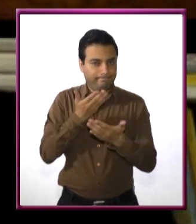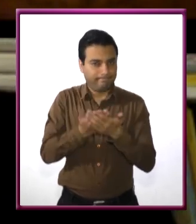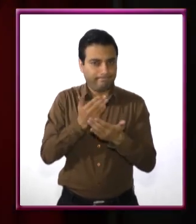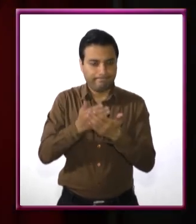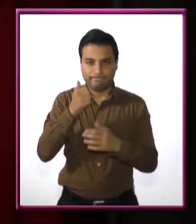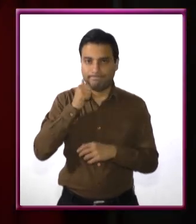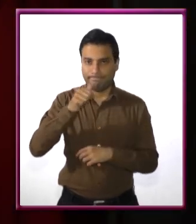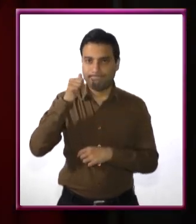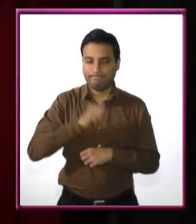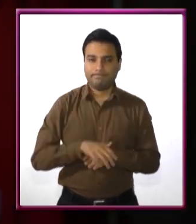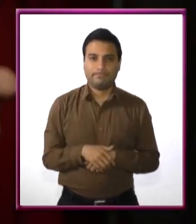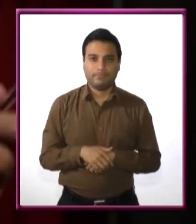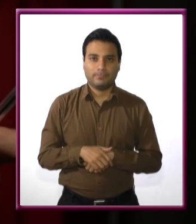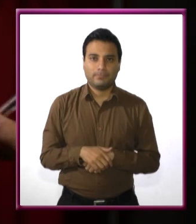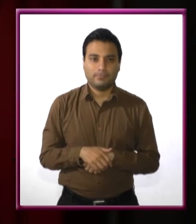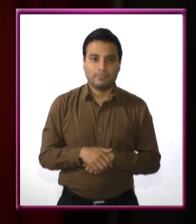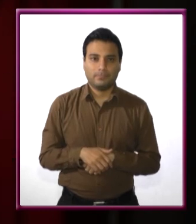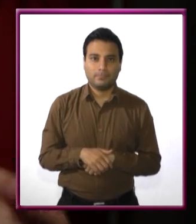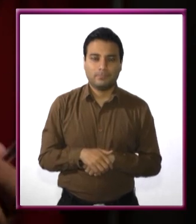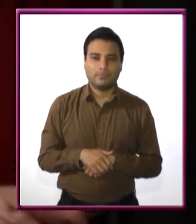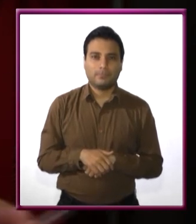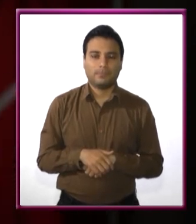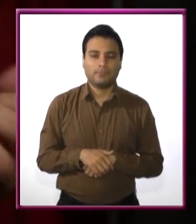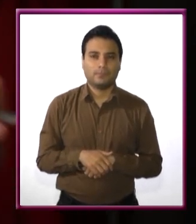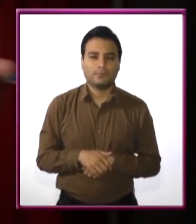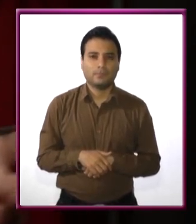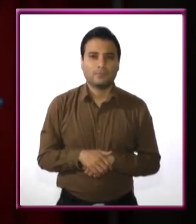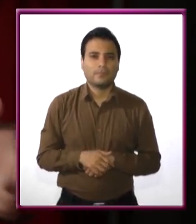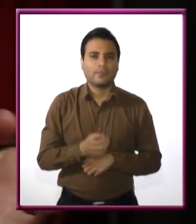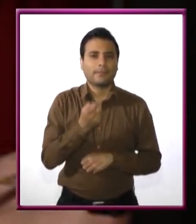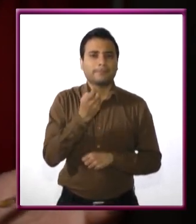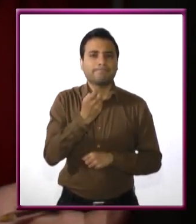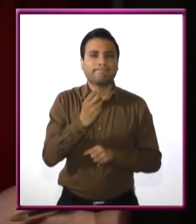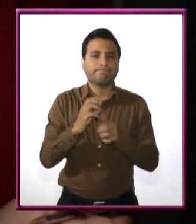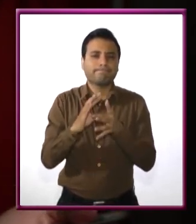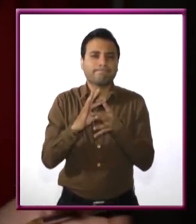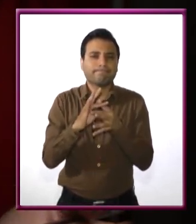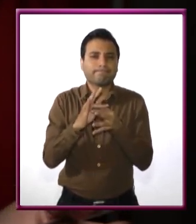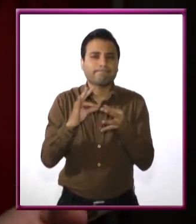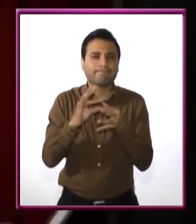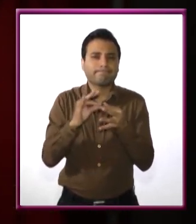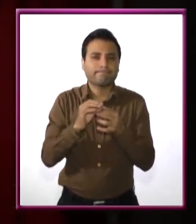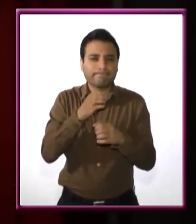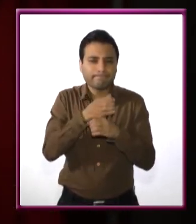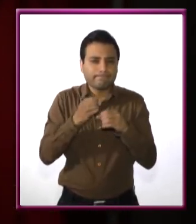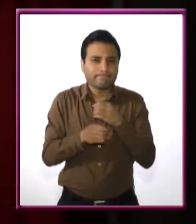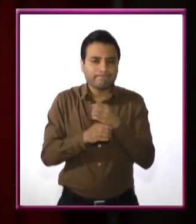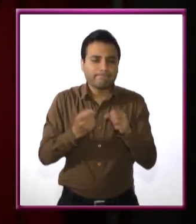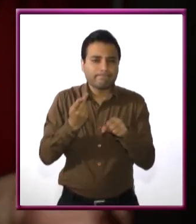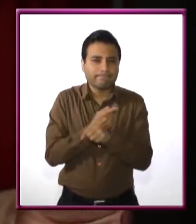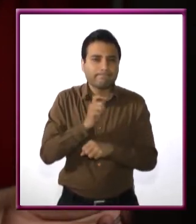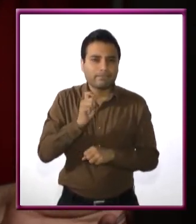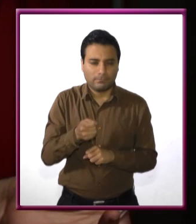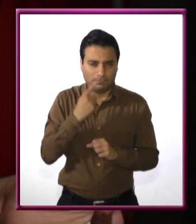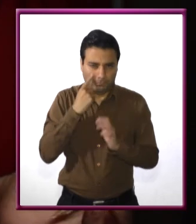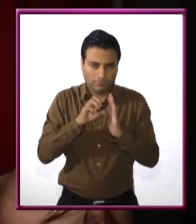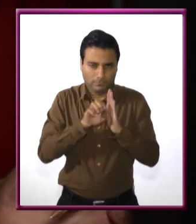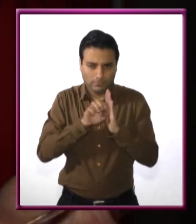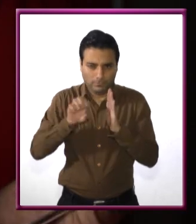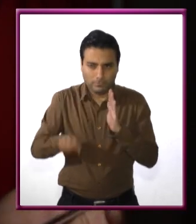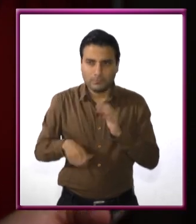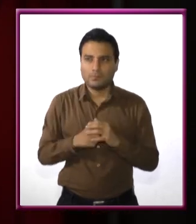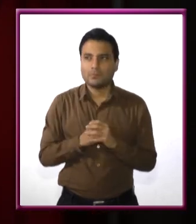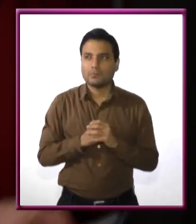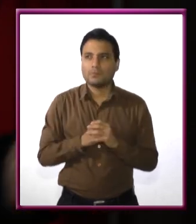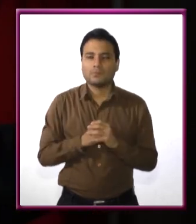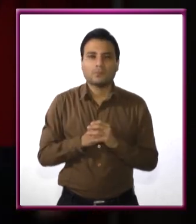demostración. Claro. Y hablando de esta descripción de estos fenómenos, ¿cuáles conceptos